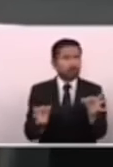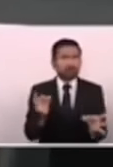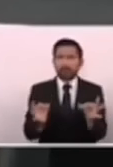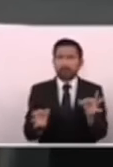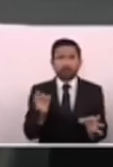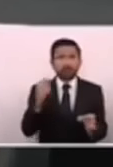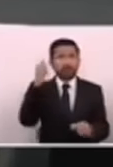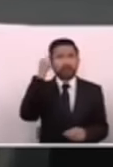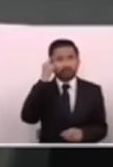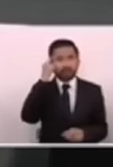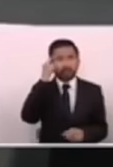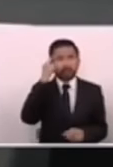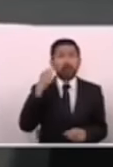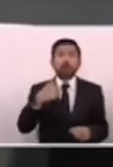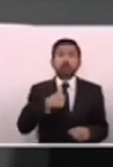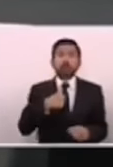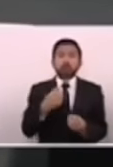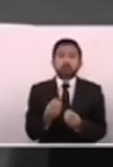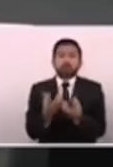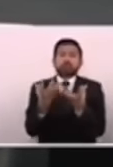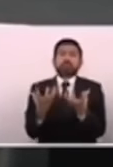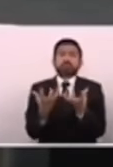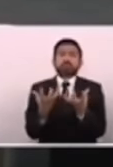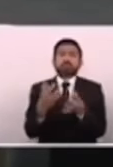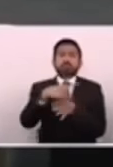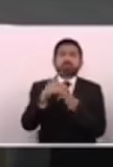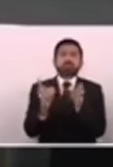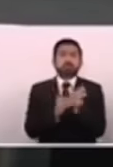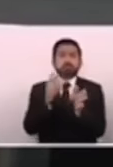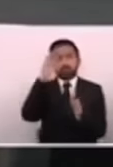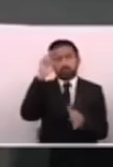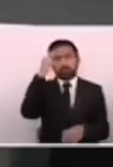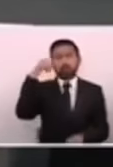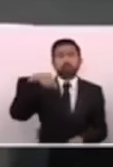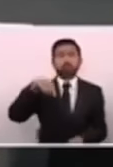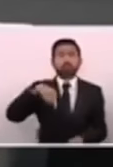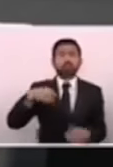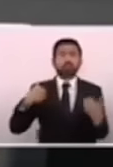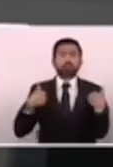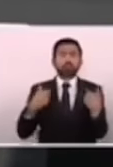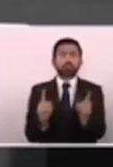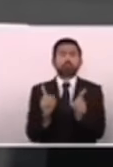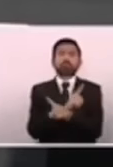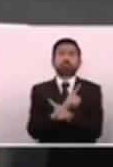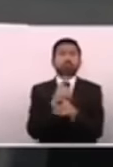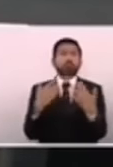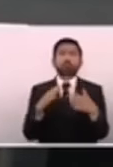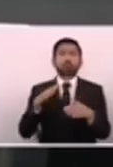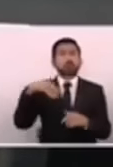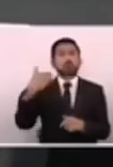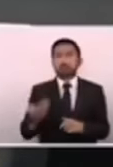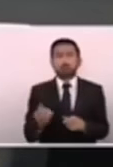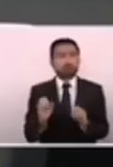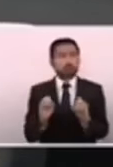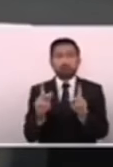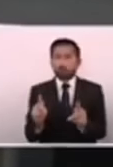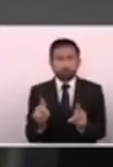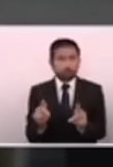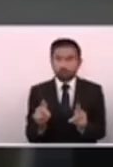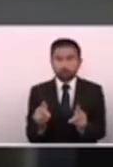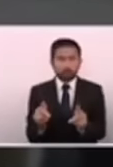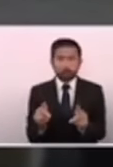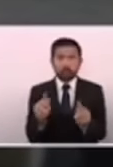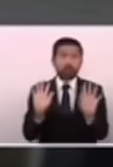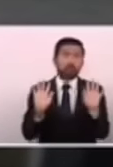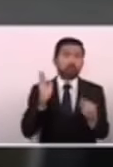hacerlo creyendo que porque tengo la mayoría, eso significa que en este momento tengo que hacerlo, porque si no, no voy a tener la oportunidad.